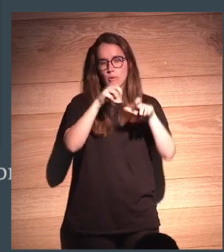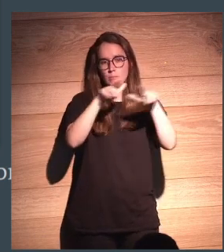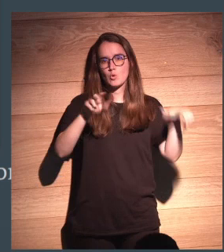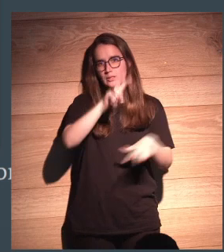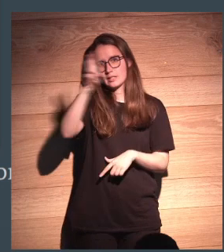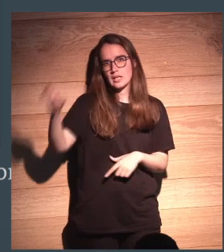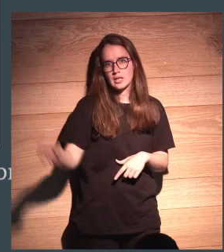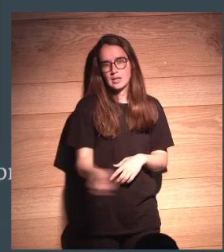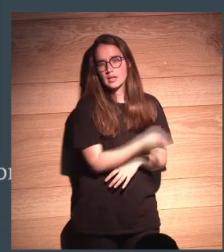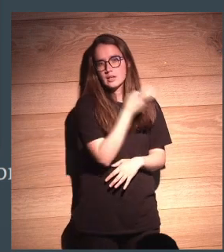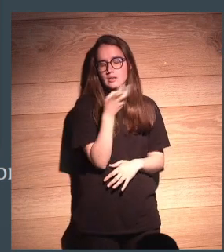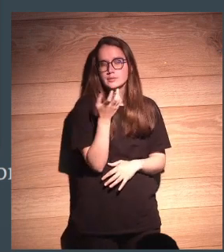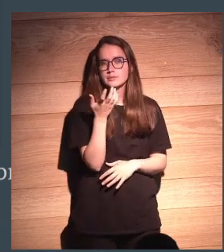multiplataforma,